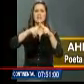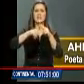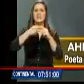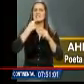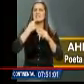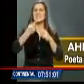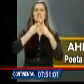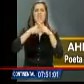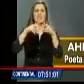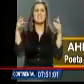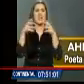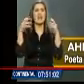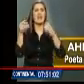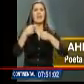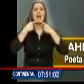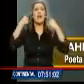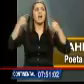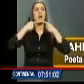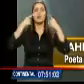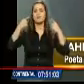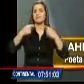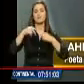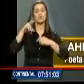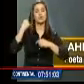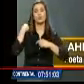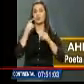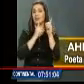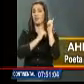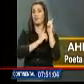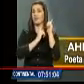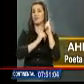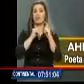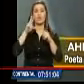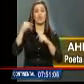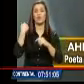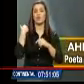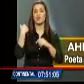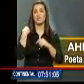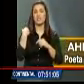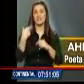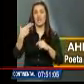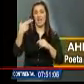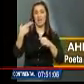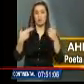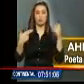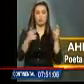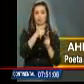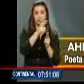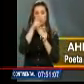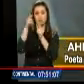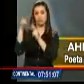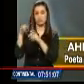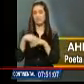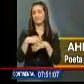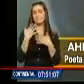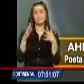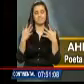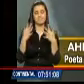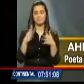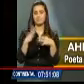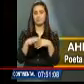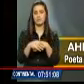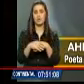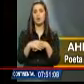los ataques. Gaza no tiene ejército, no tiene arsenal bélico,